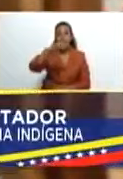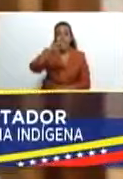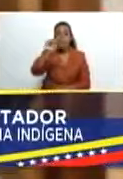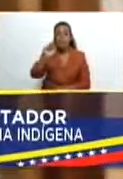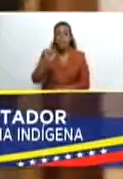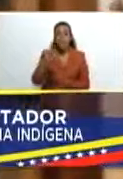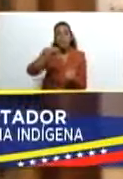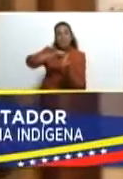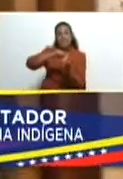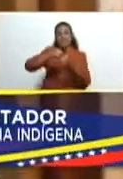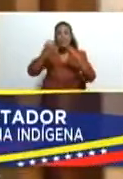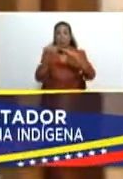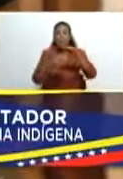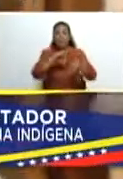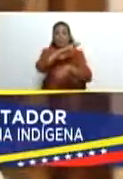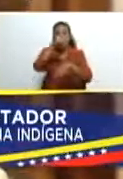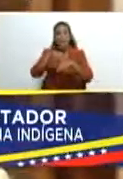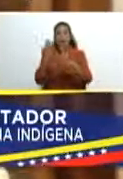de Estudios Históricos.